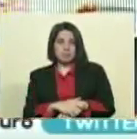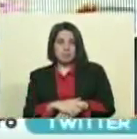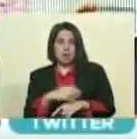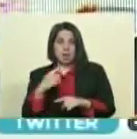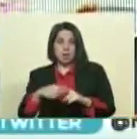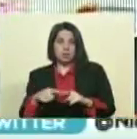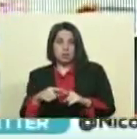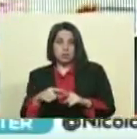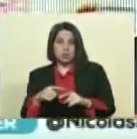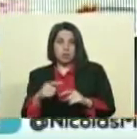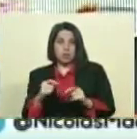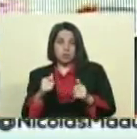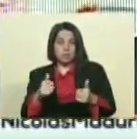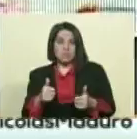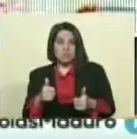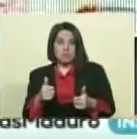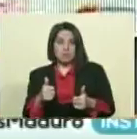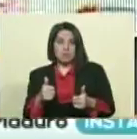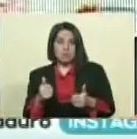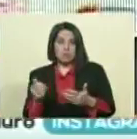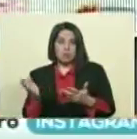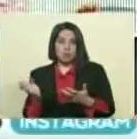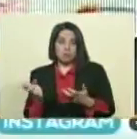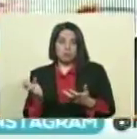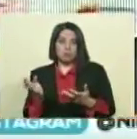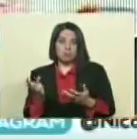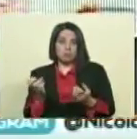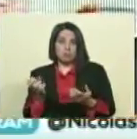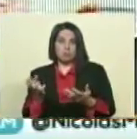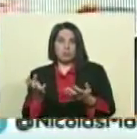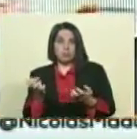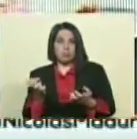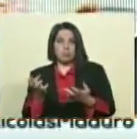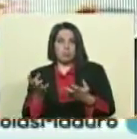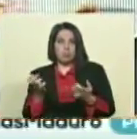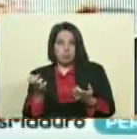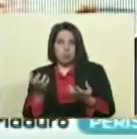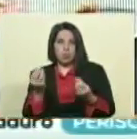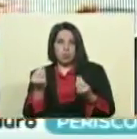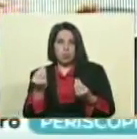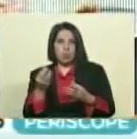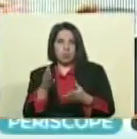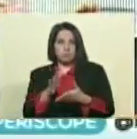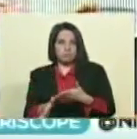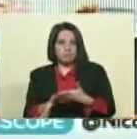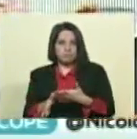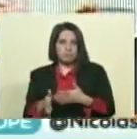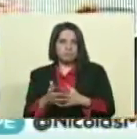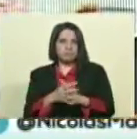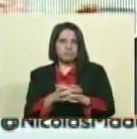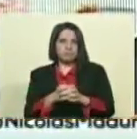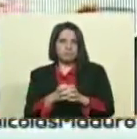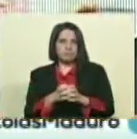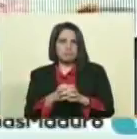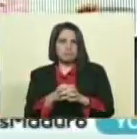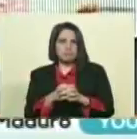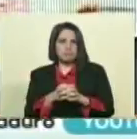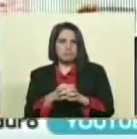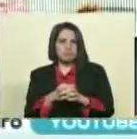atajándolo, vamos a decirlo, hemos venido atajándolo. Hemos venido mejorando por partes, Reverol,